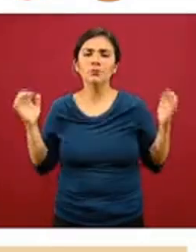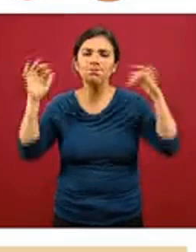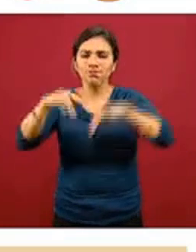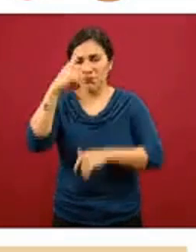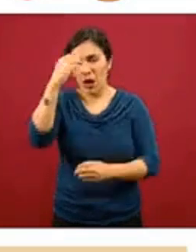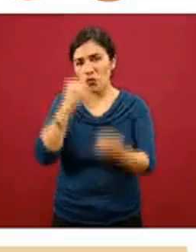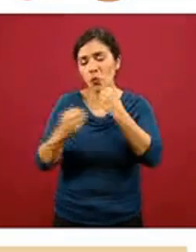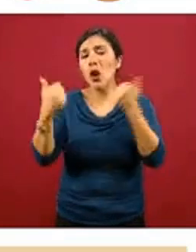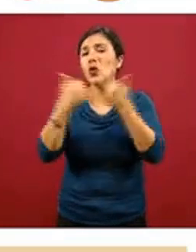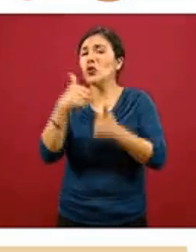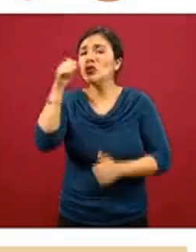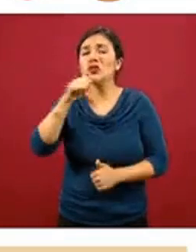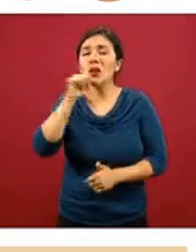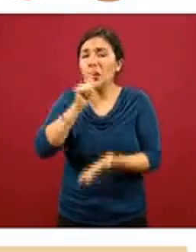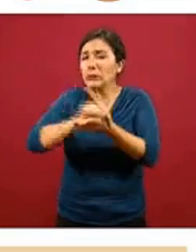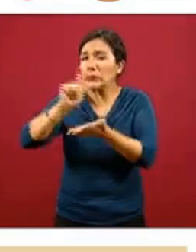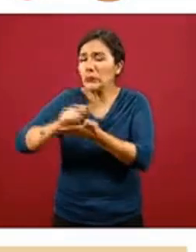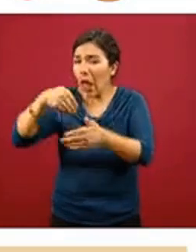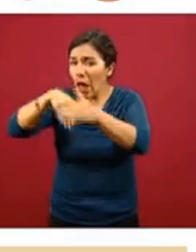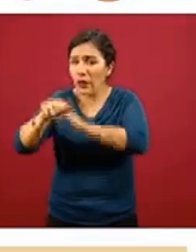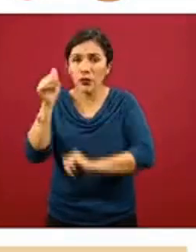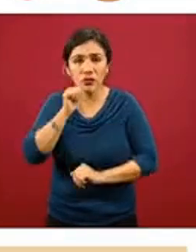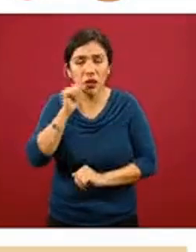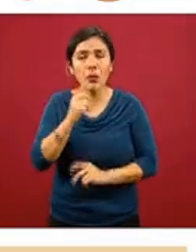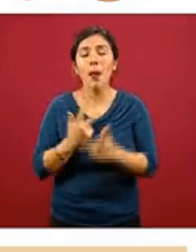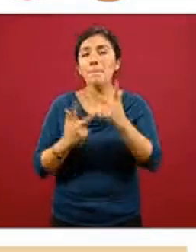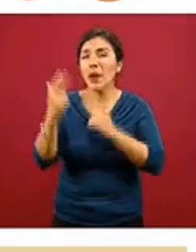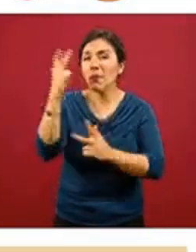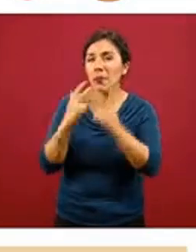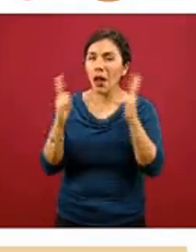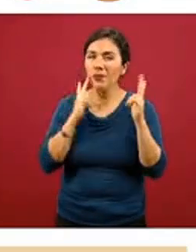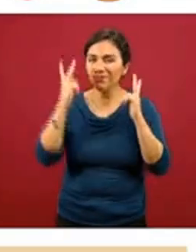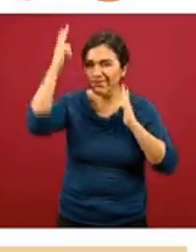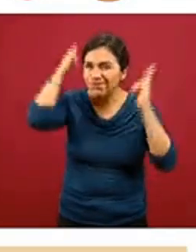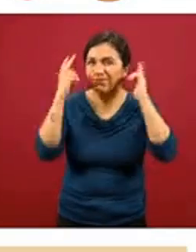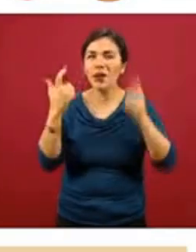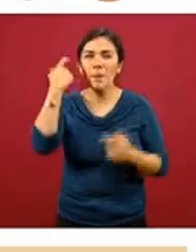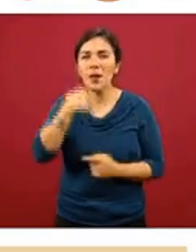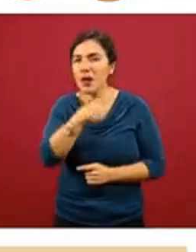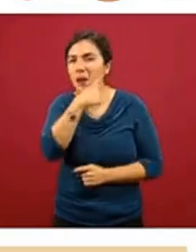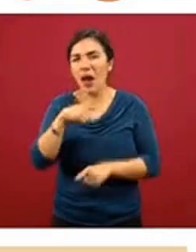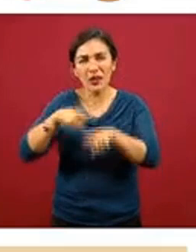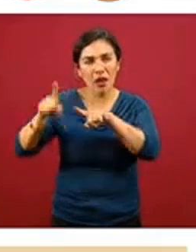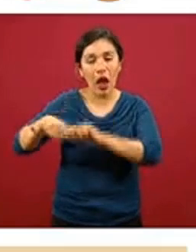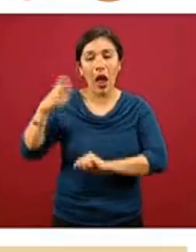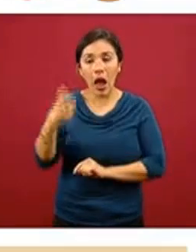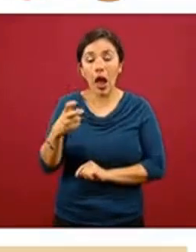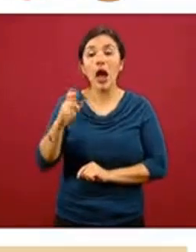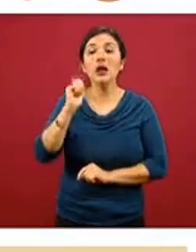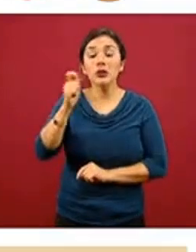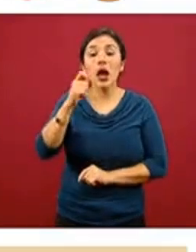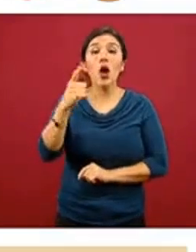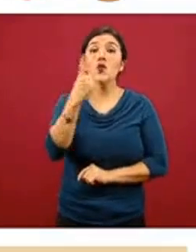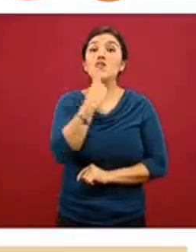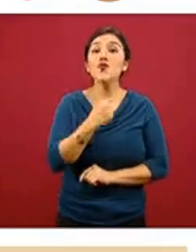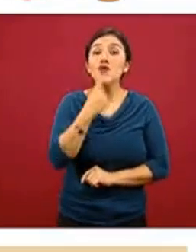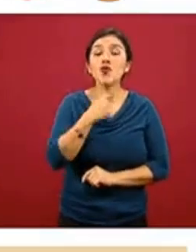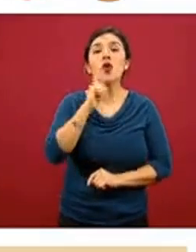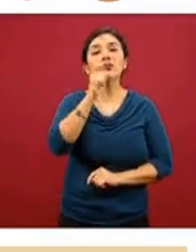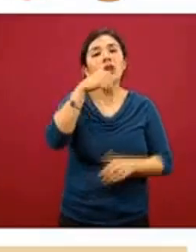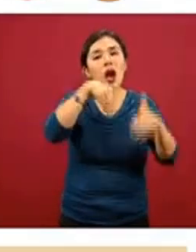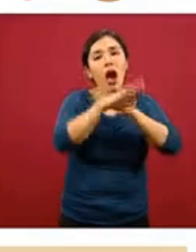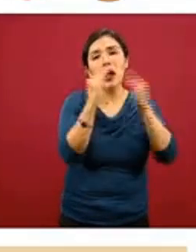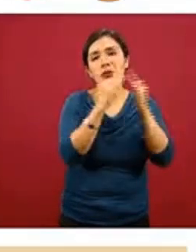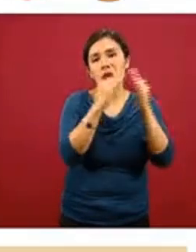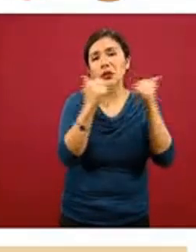siempre con medidas sanitarias al interior, lo que son peluquerías, barberías, estéticas, etcétera. Servicio a domicilio con